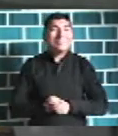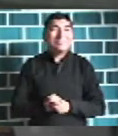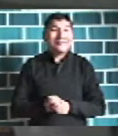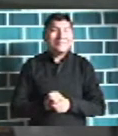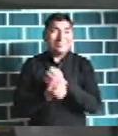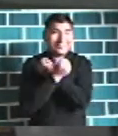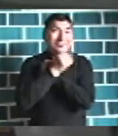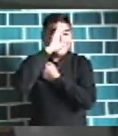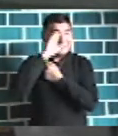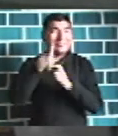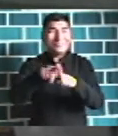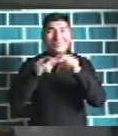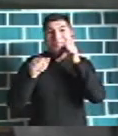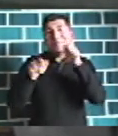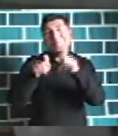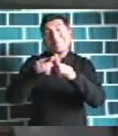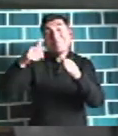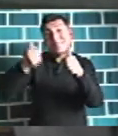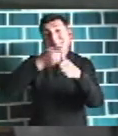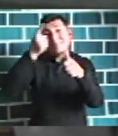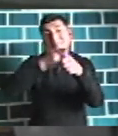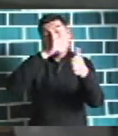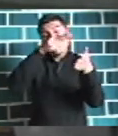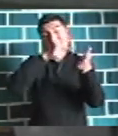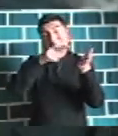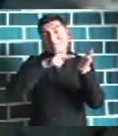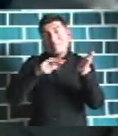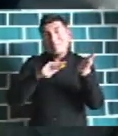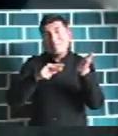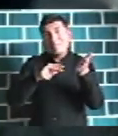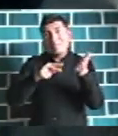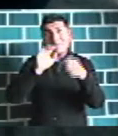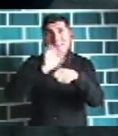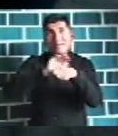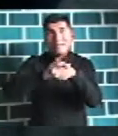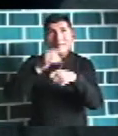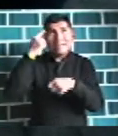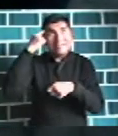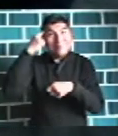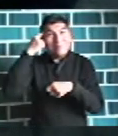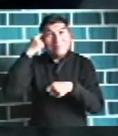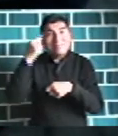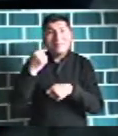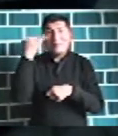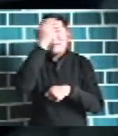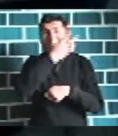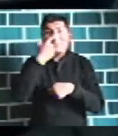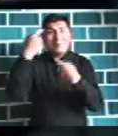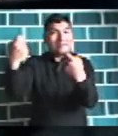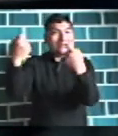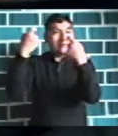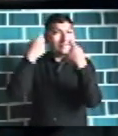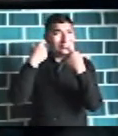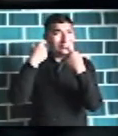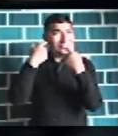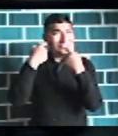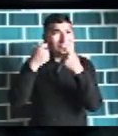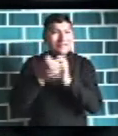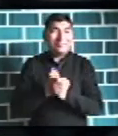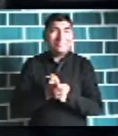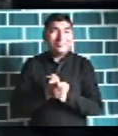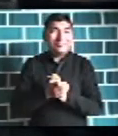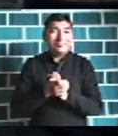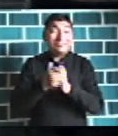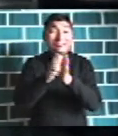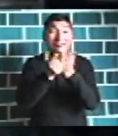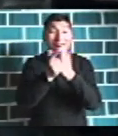queridos hermanos la primera lectura nos sugiere estos hermosos regalos en